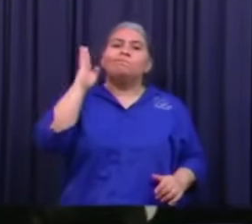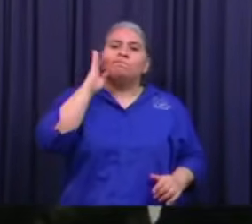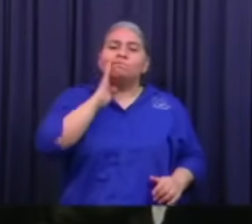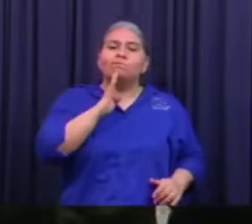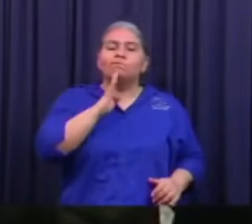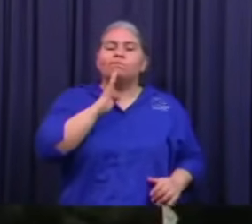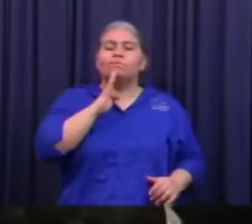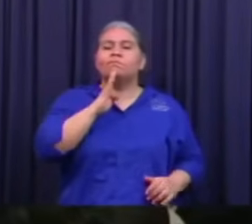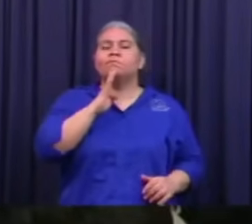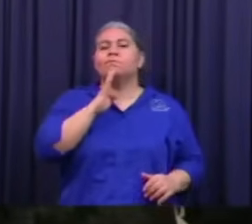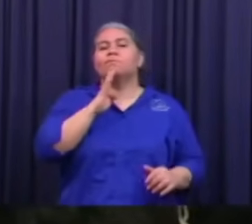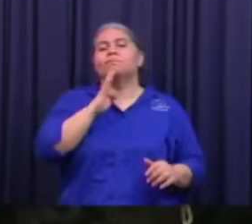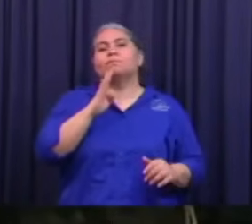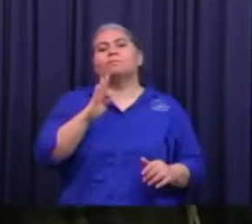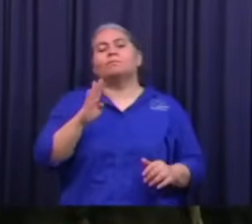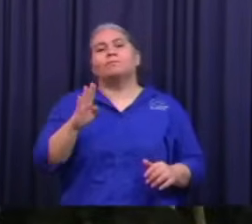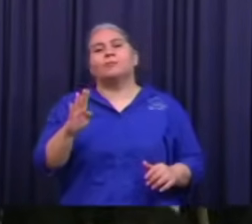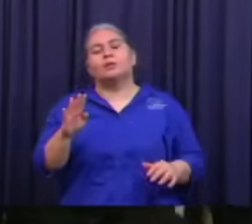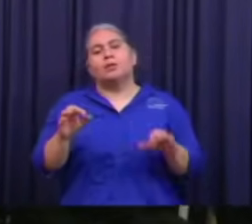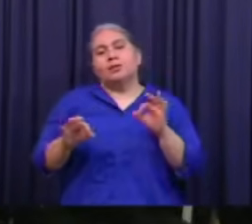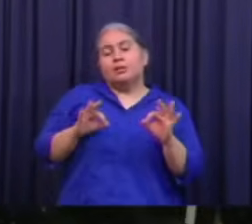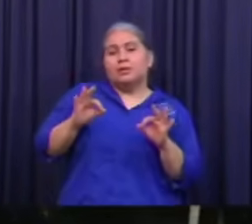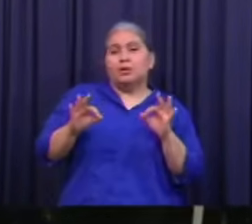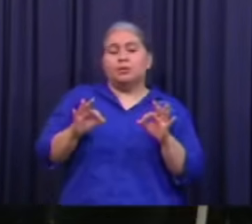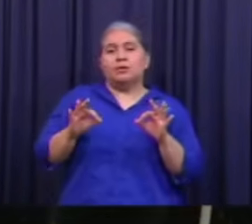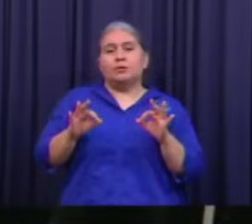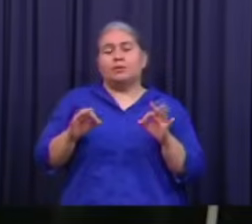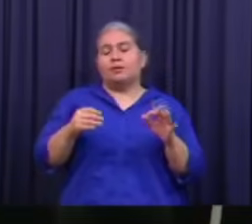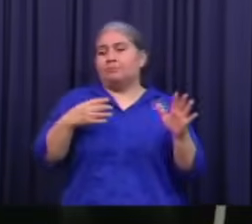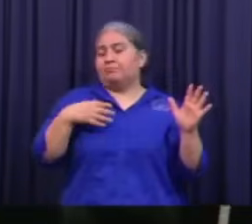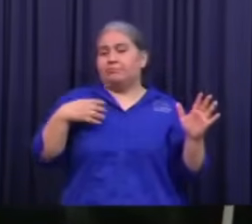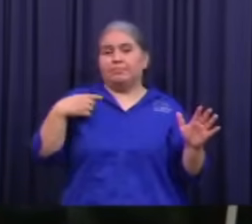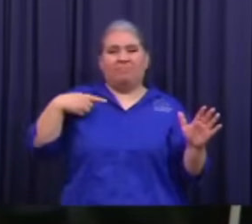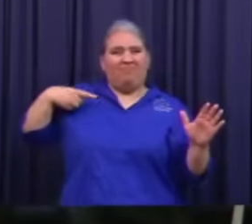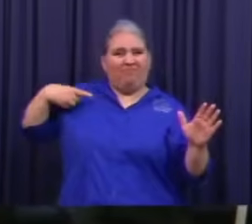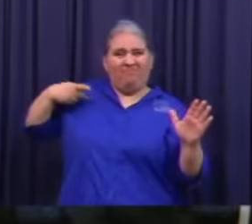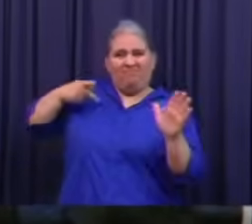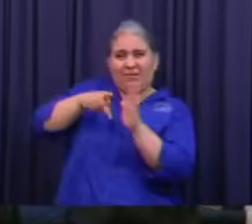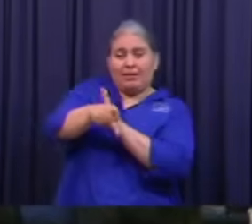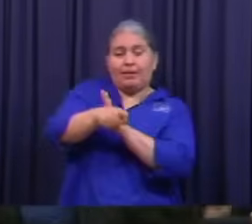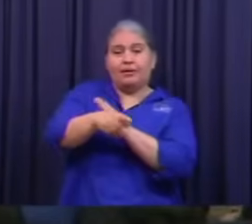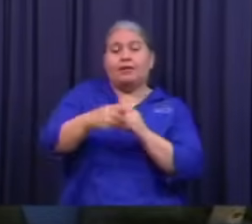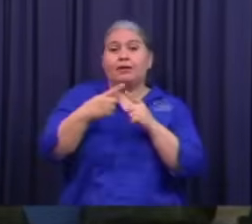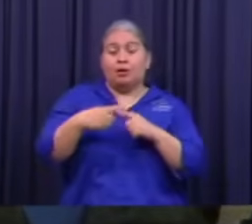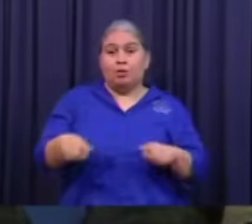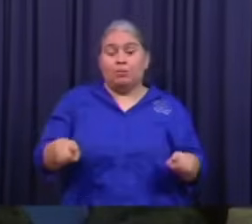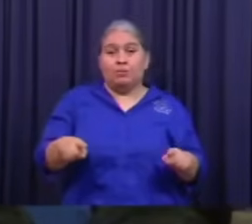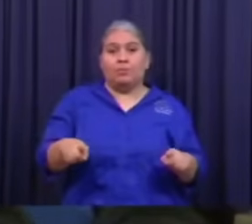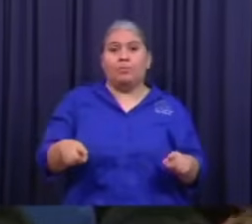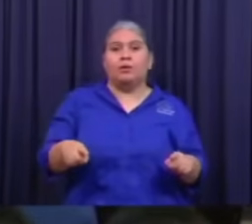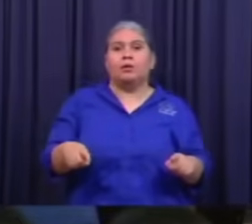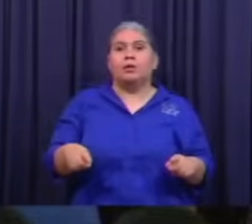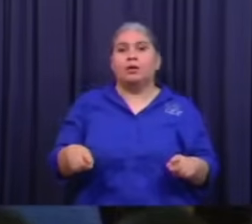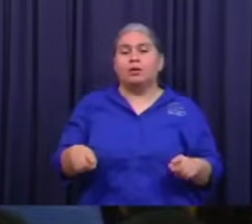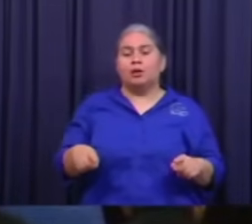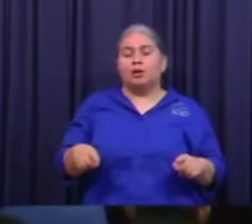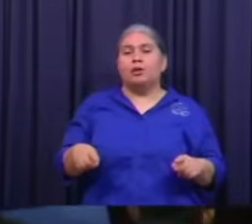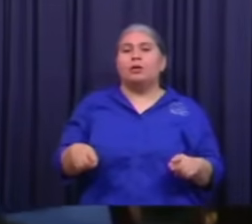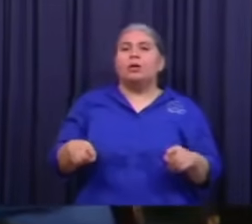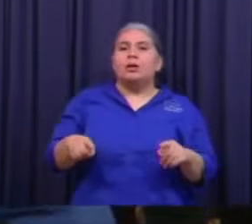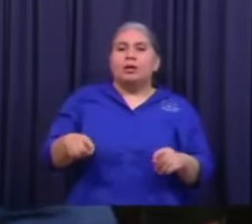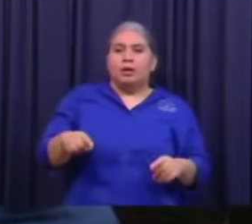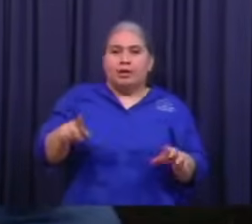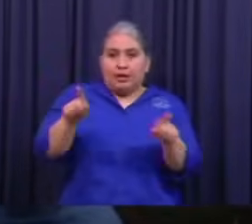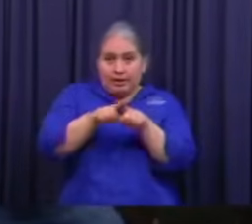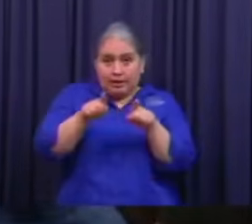Exterminio Pero los que se lamentan a la manera de nehemías cuidadito con ellos